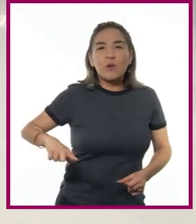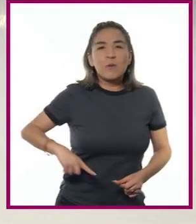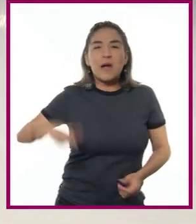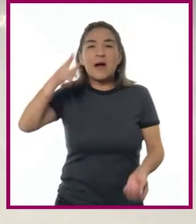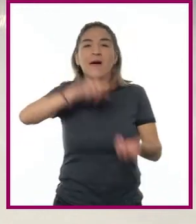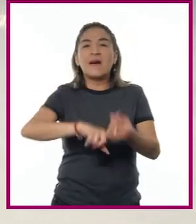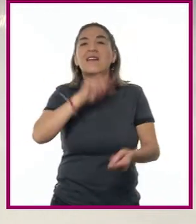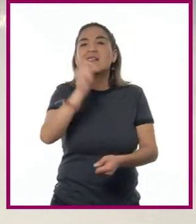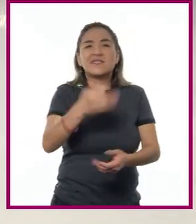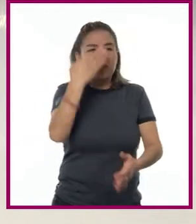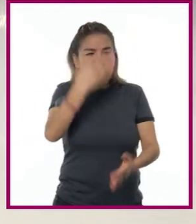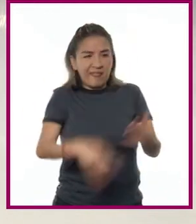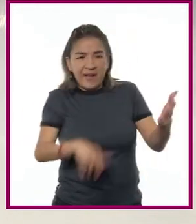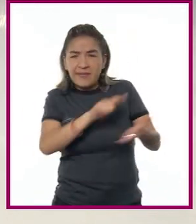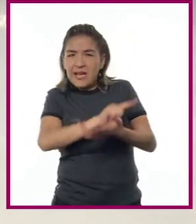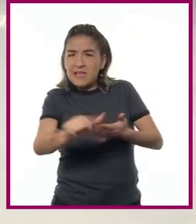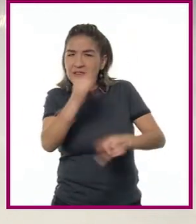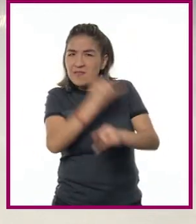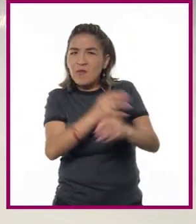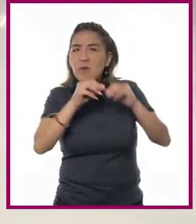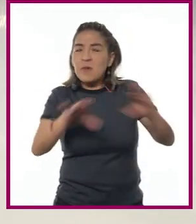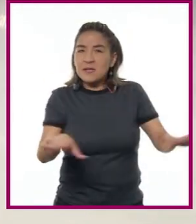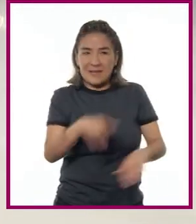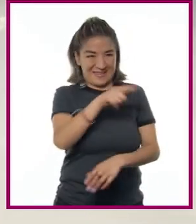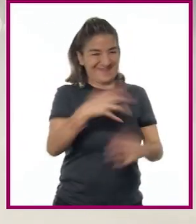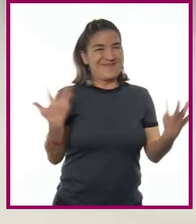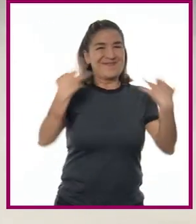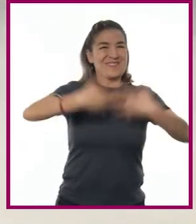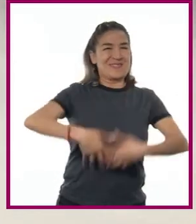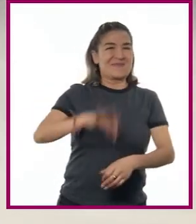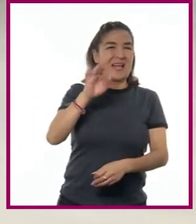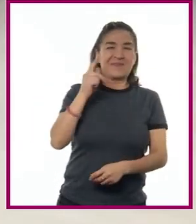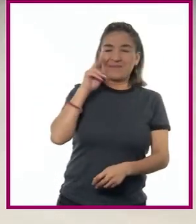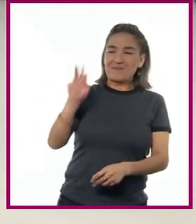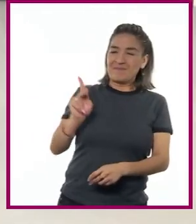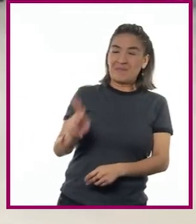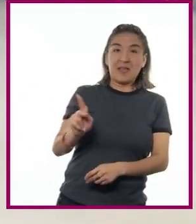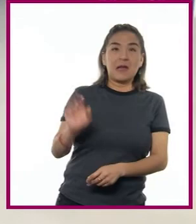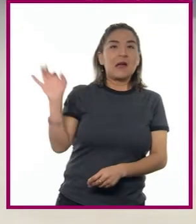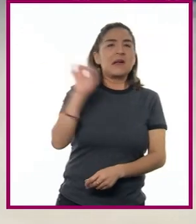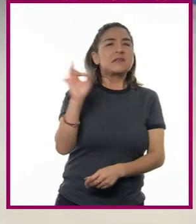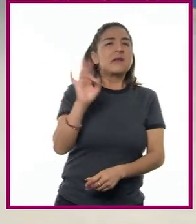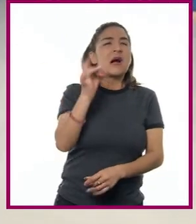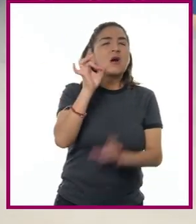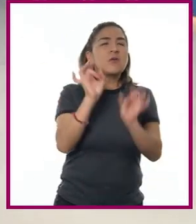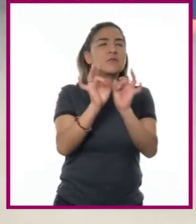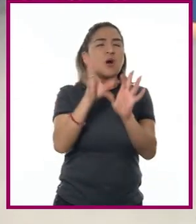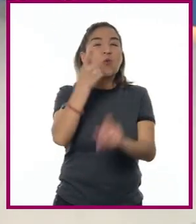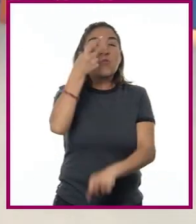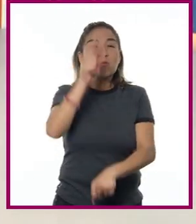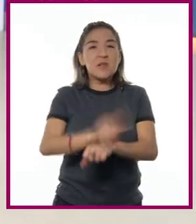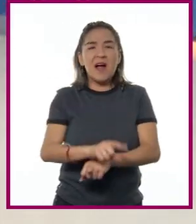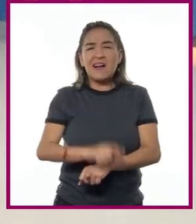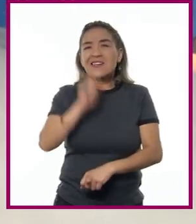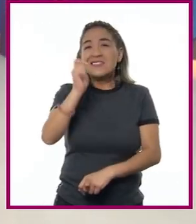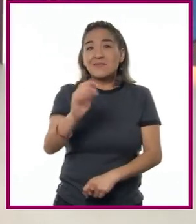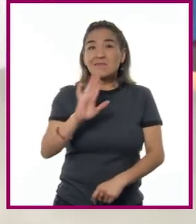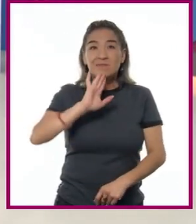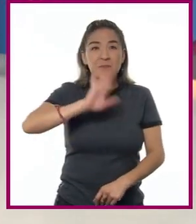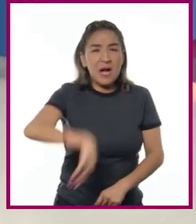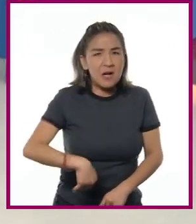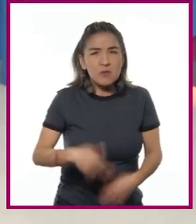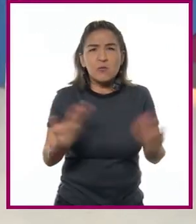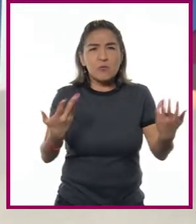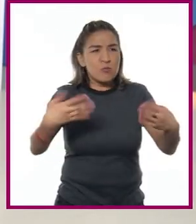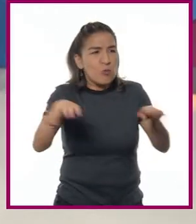de transparencia. Pueden funcionar muy bien, pero si un día algo falla y no hay modo de saber cómo o